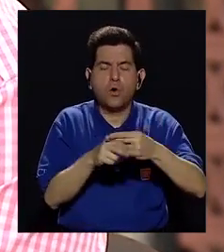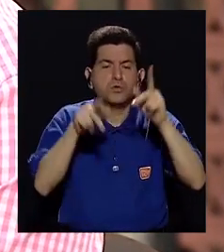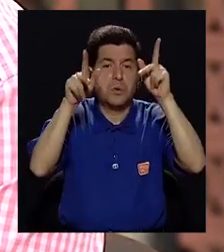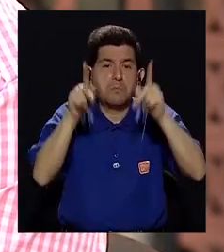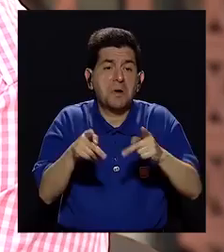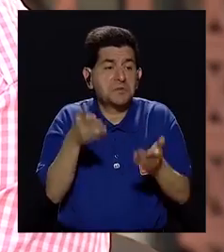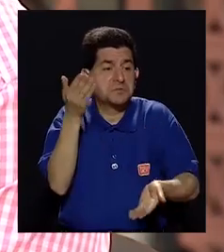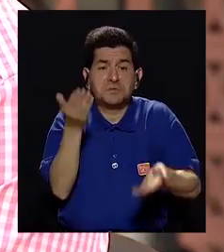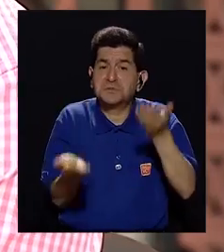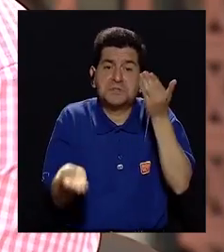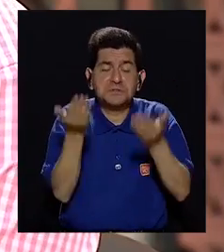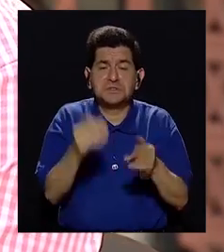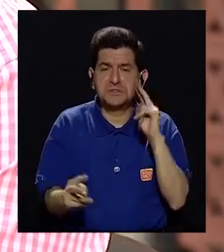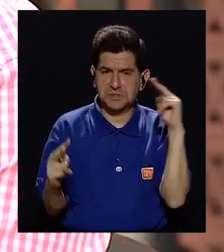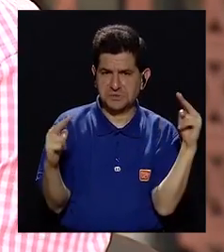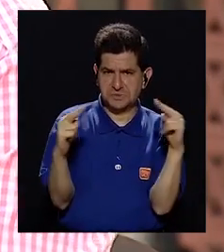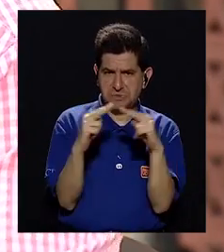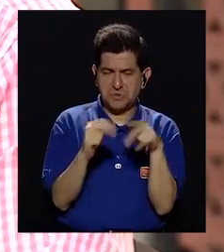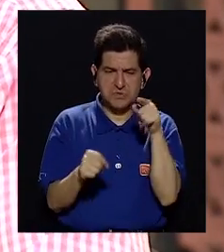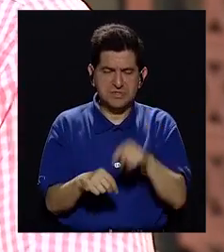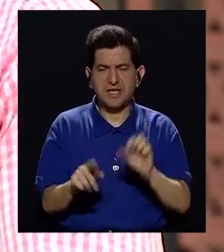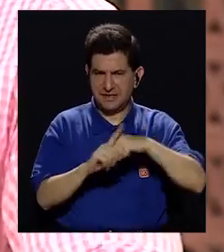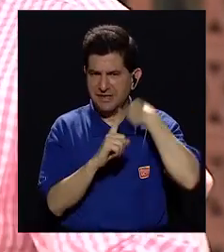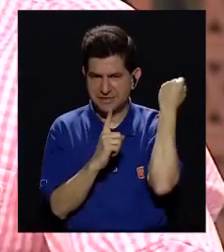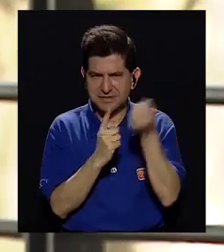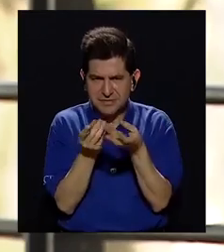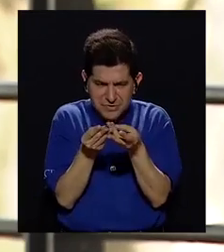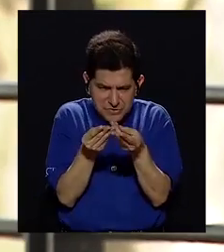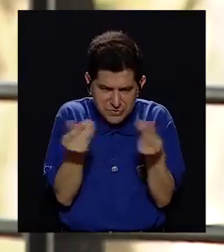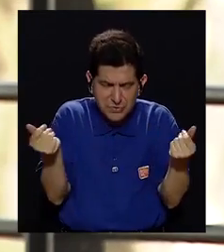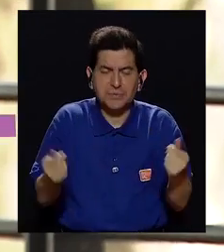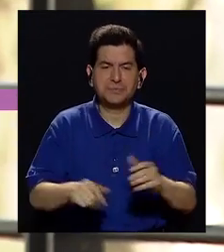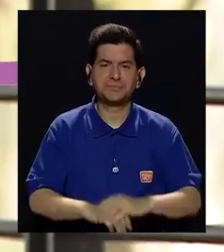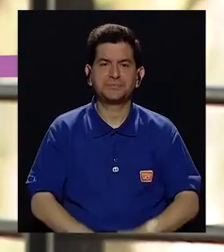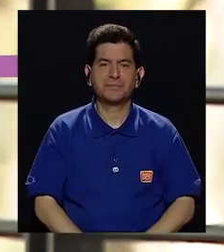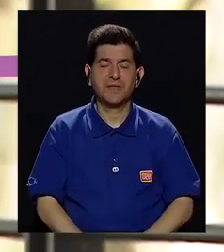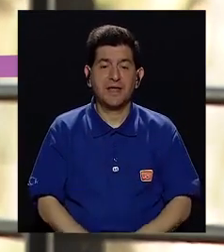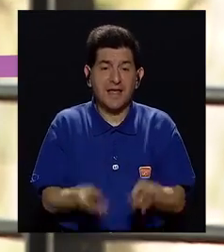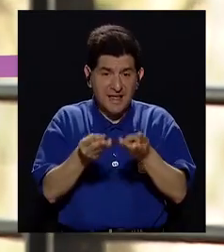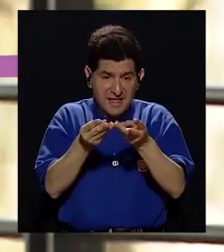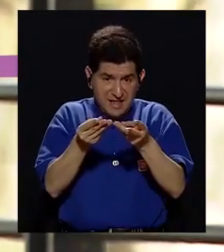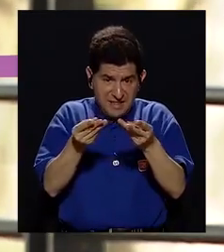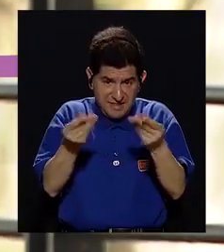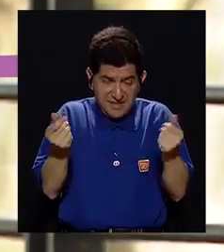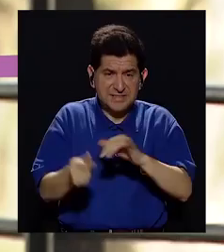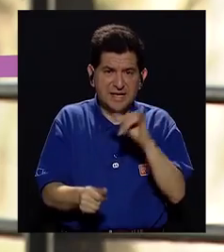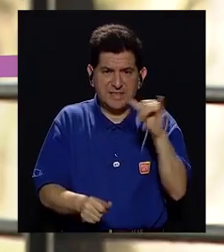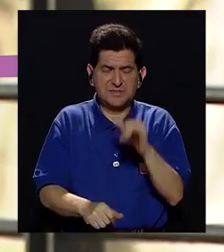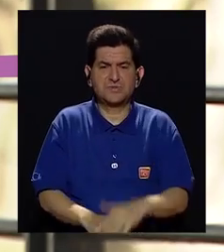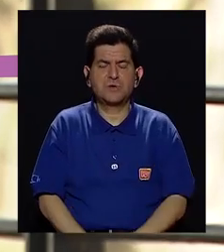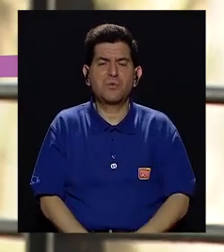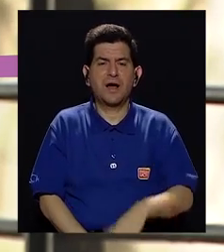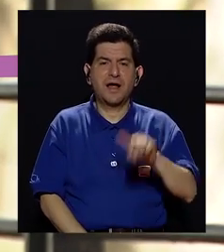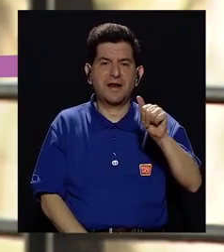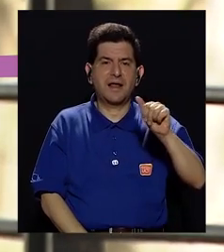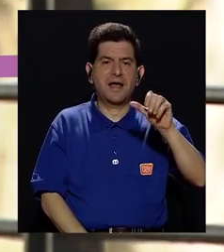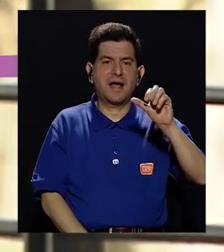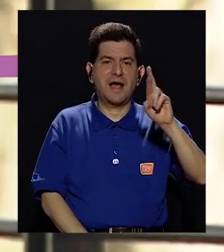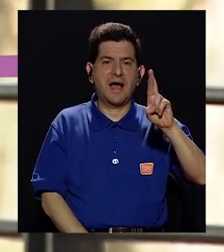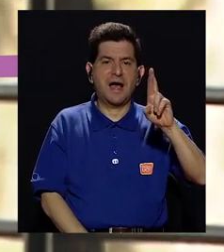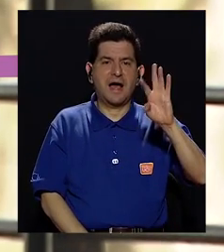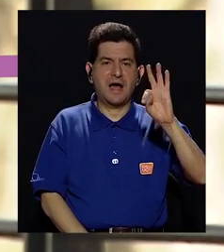nombres las personas conocen el desgaste? Realmente el desgaste también lo conocen como